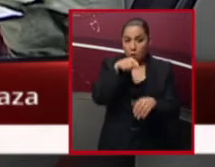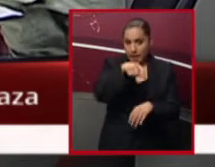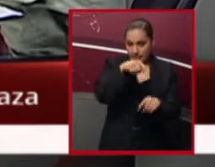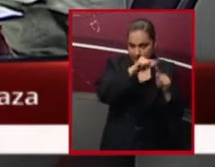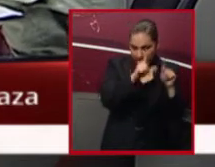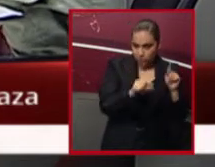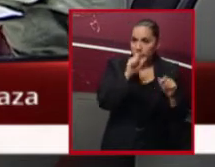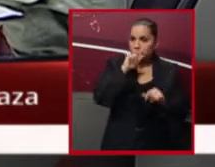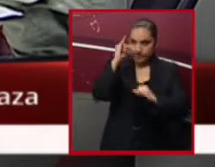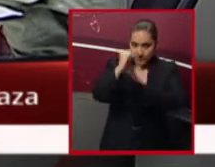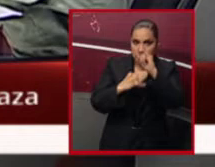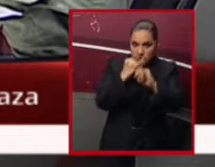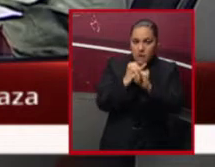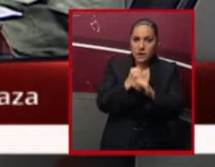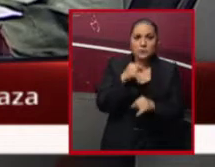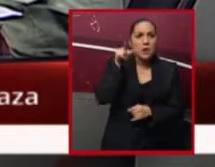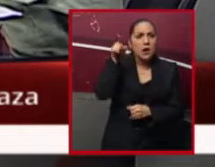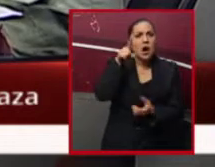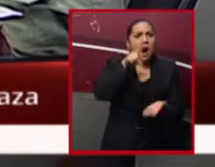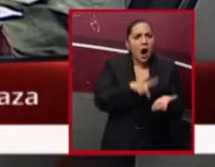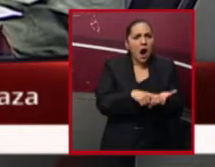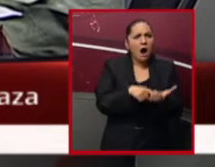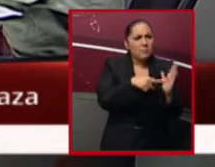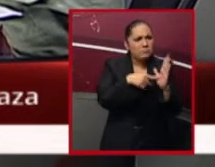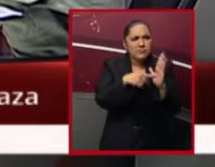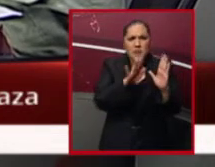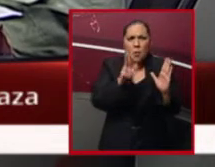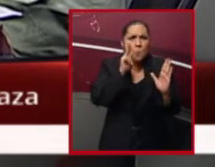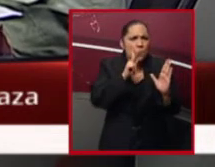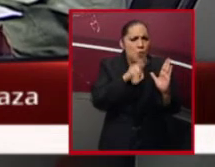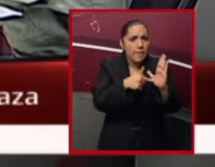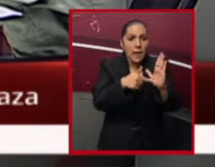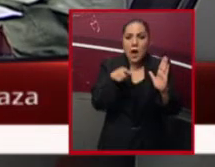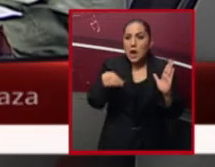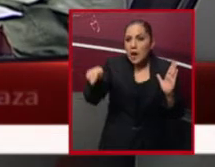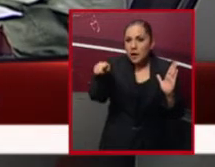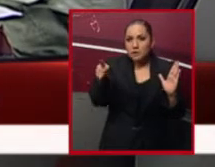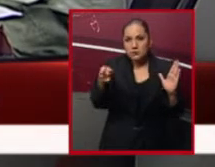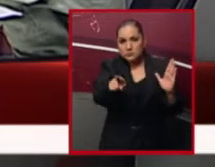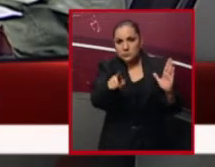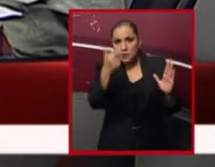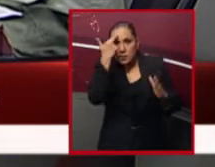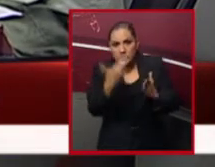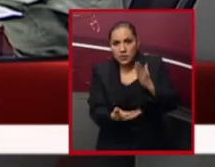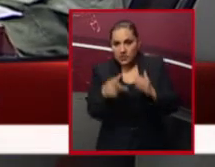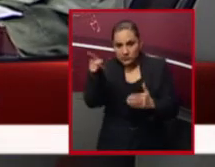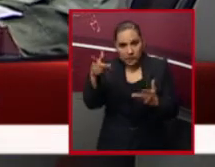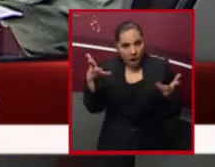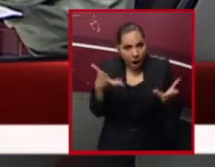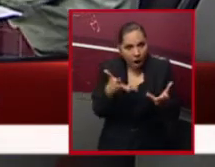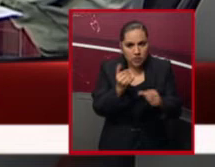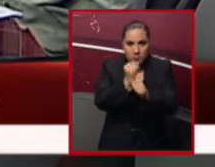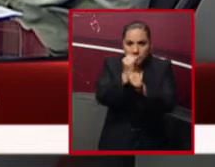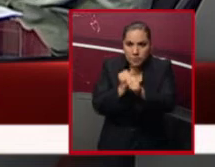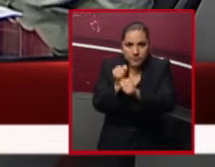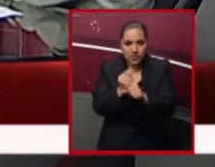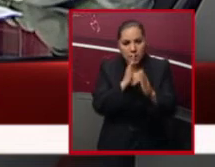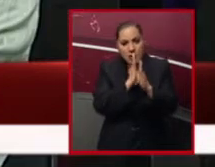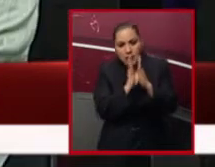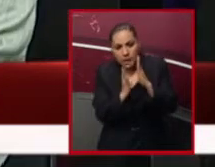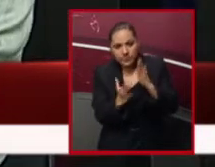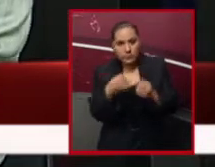no se investiga, no se recoge, no se abre lo que llaman en la Procuraduría las carpetas de